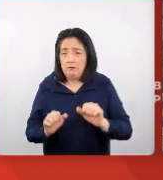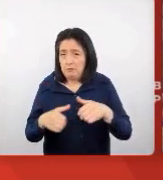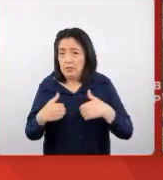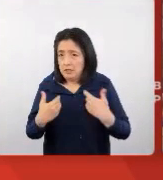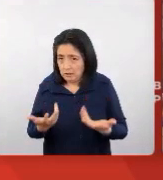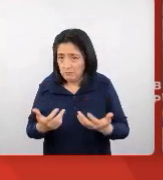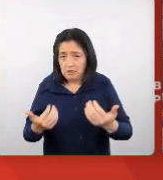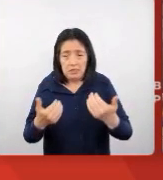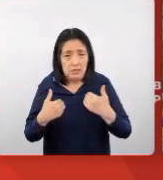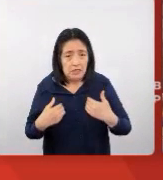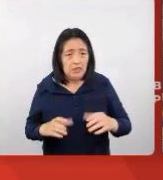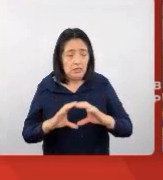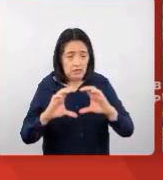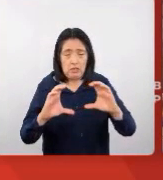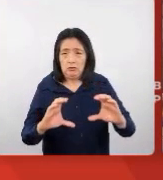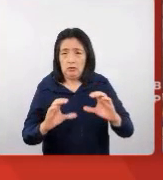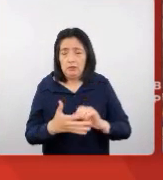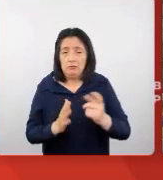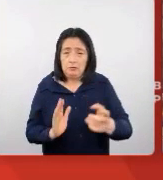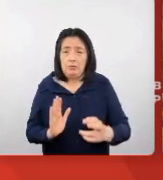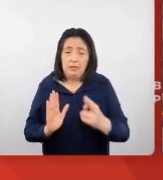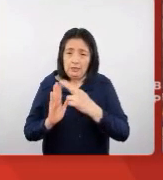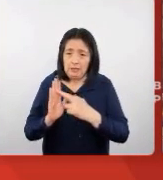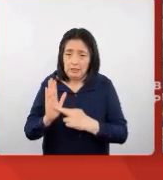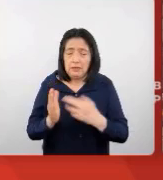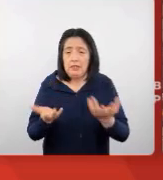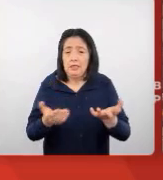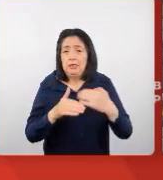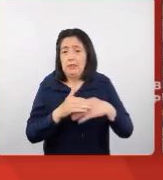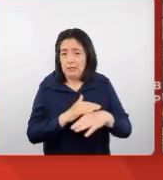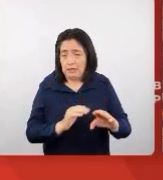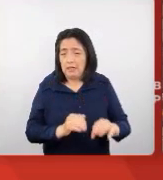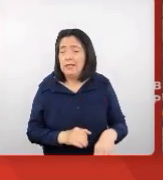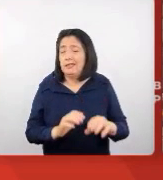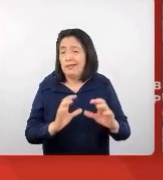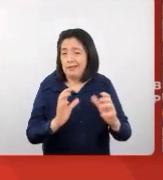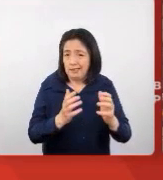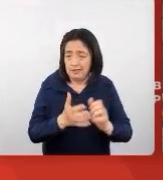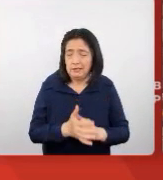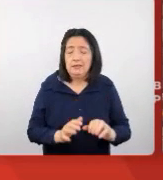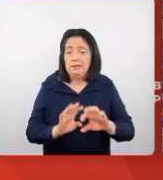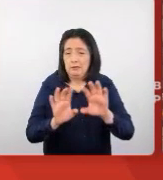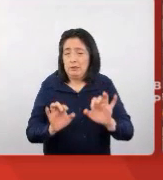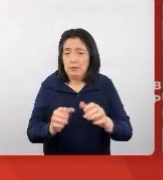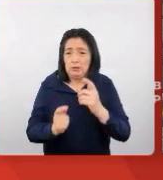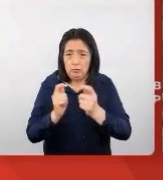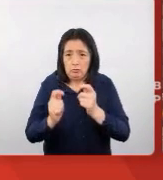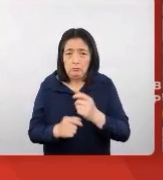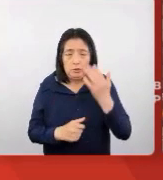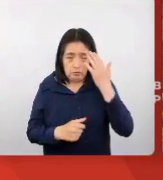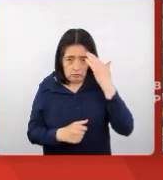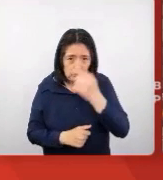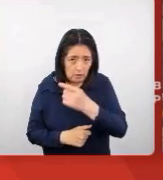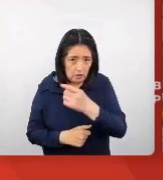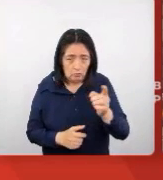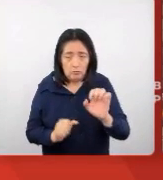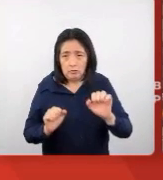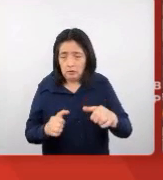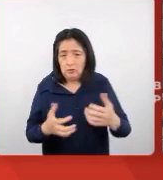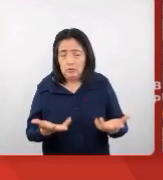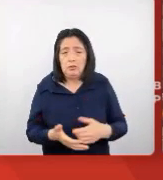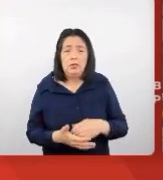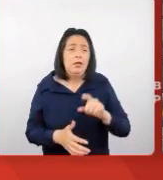esa constancia, de hecho, van a tener que registrarse al aula virtual de turismo. Sé que algunos de ustedes, he visto algunos